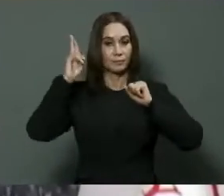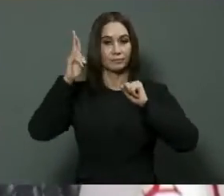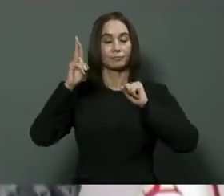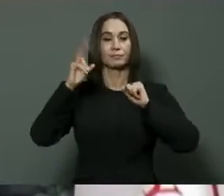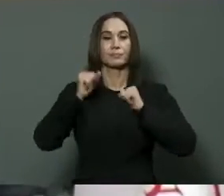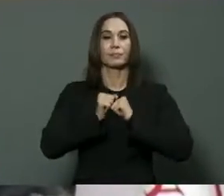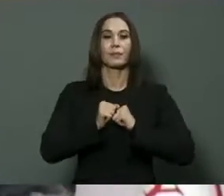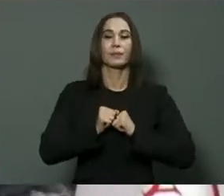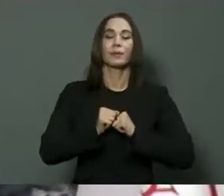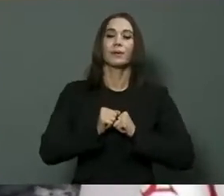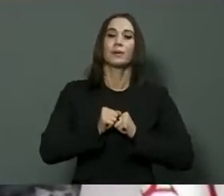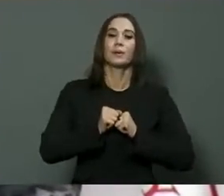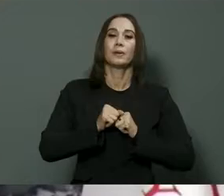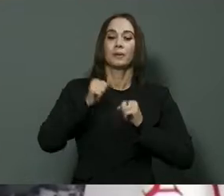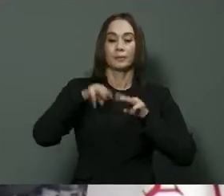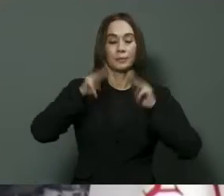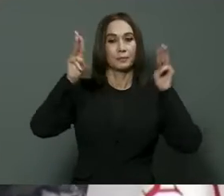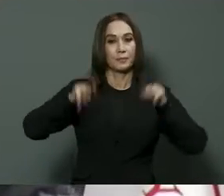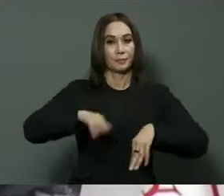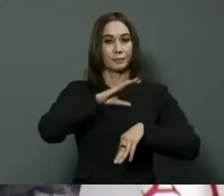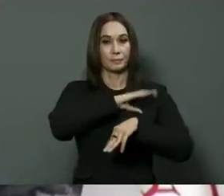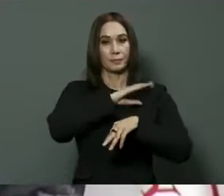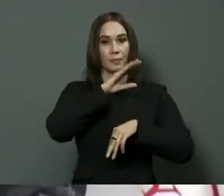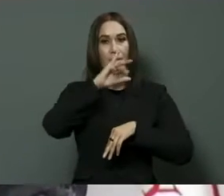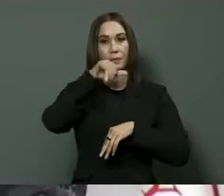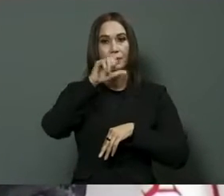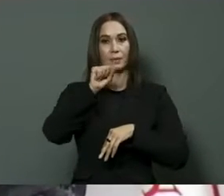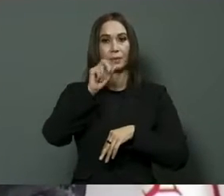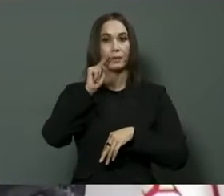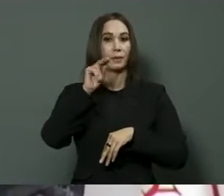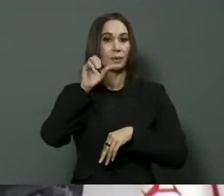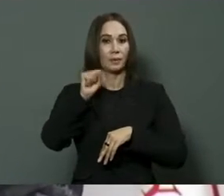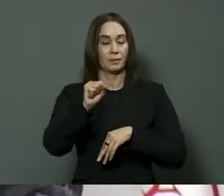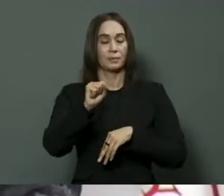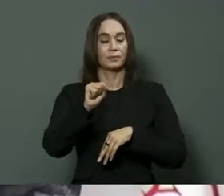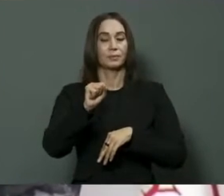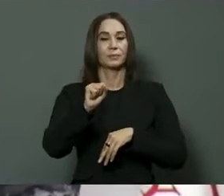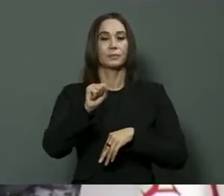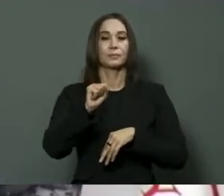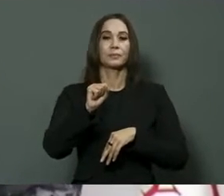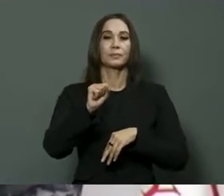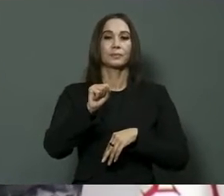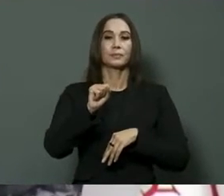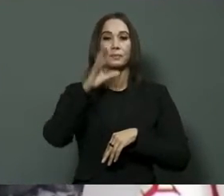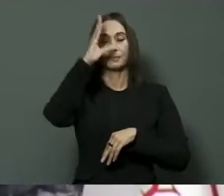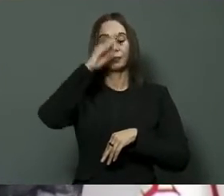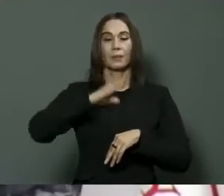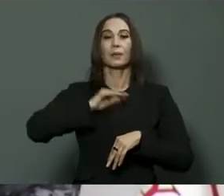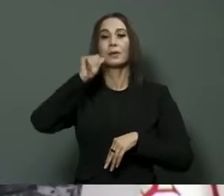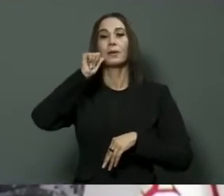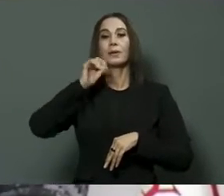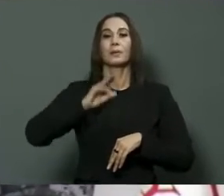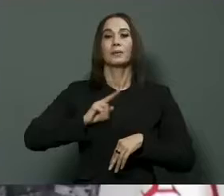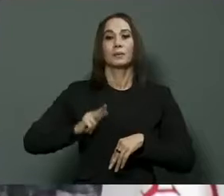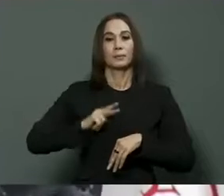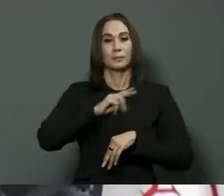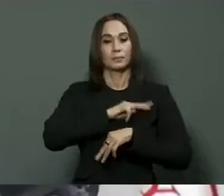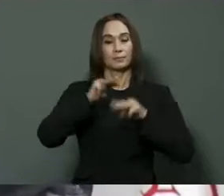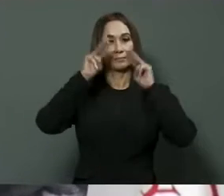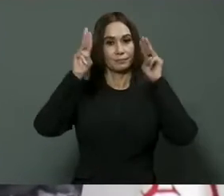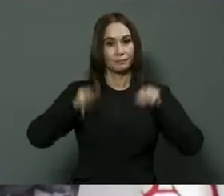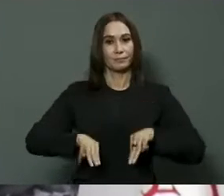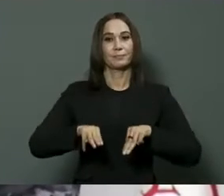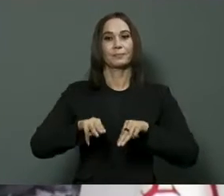Peña, señor ministro de Interior y Policía Jesús Vázquez Martínez, señoras y señores